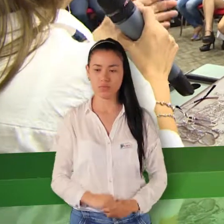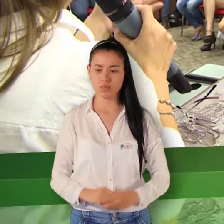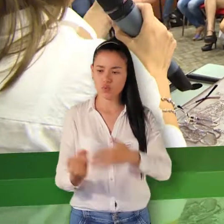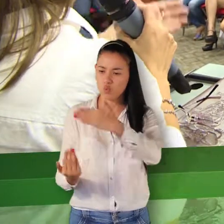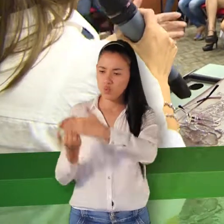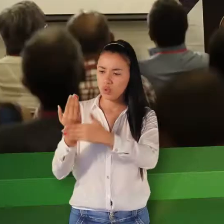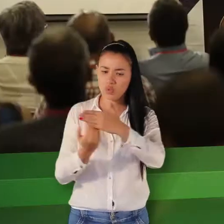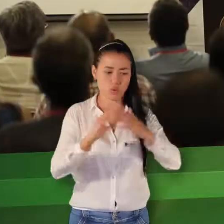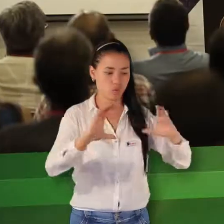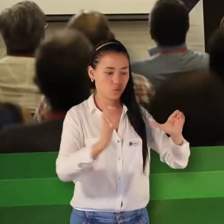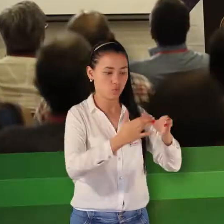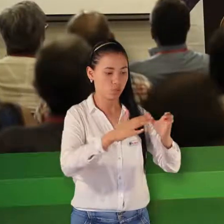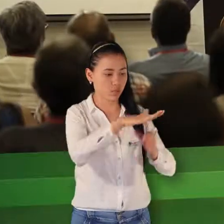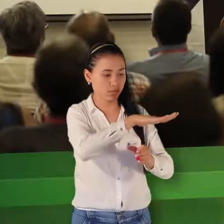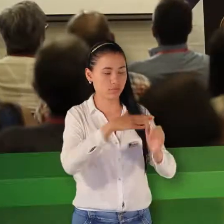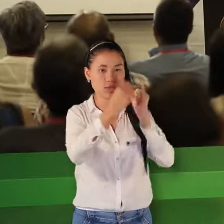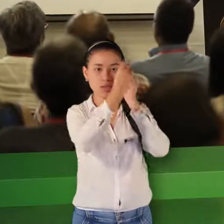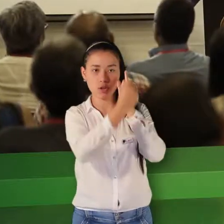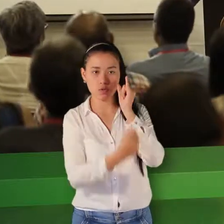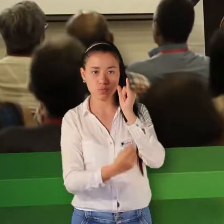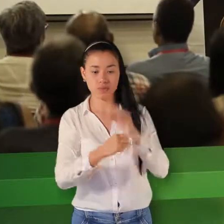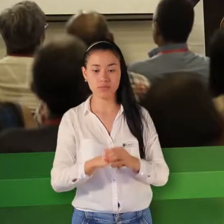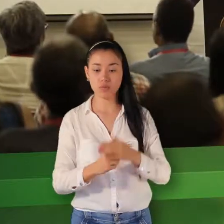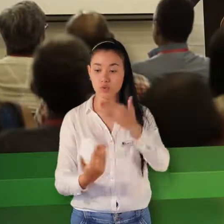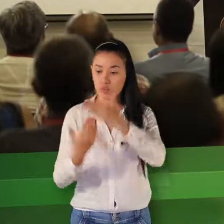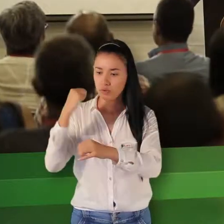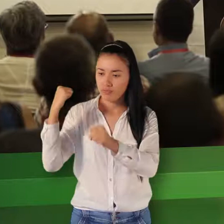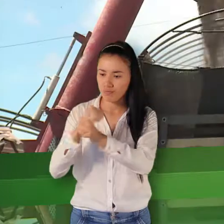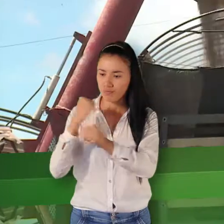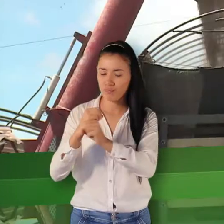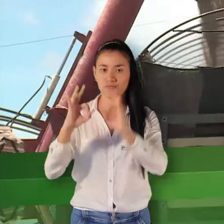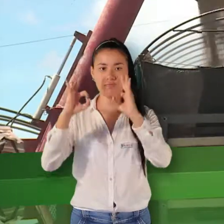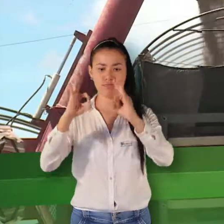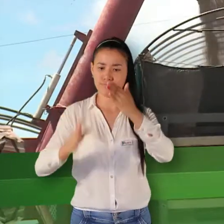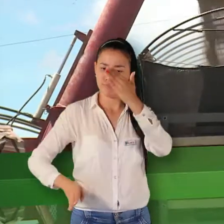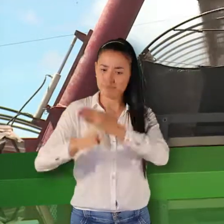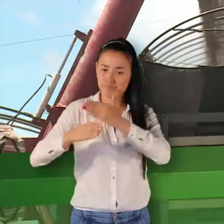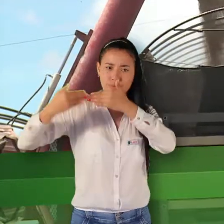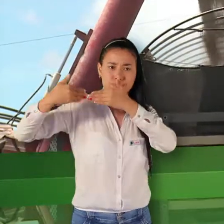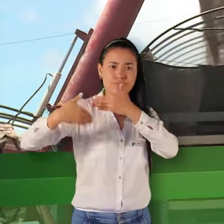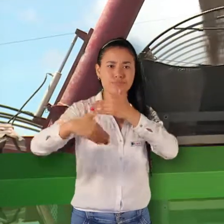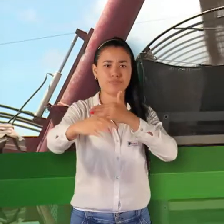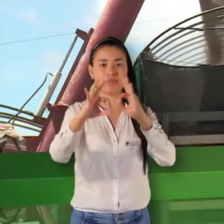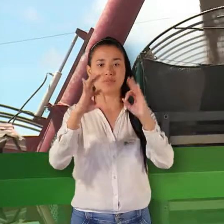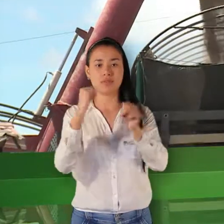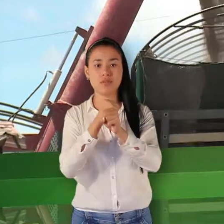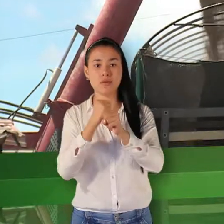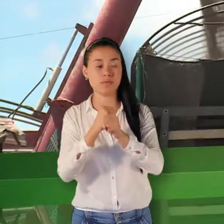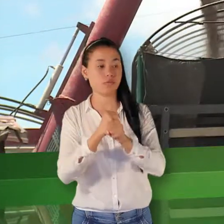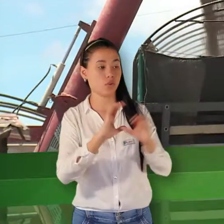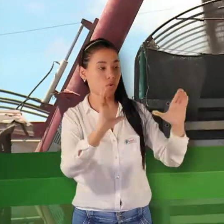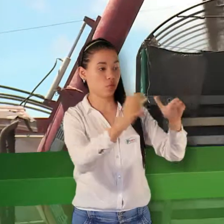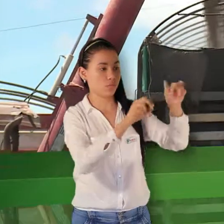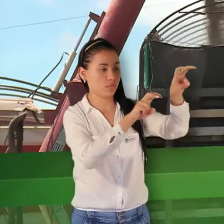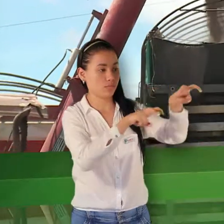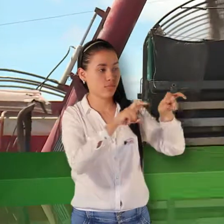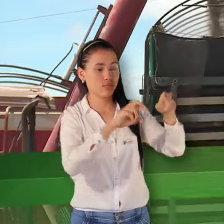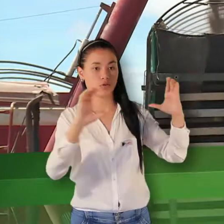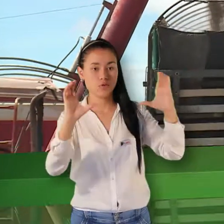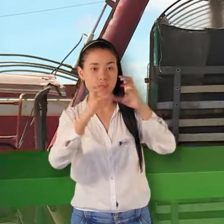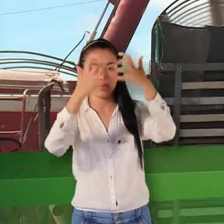los indicadores de desarrollo humano y promover nuevas alternativas económicas sostenibles